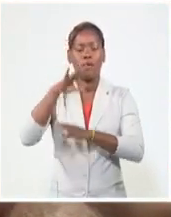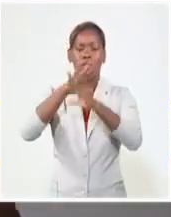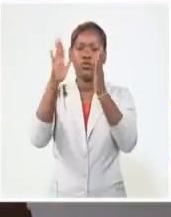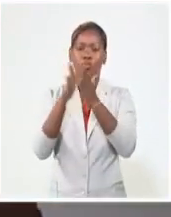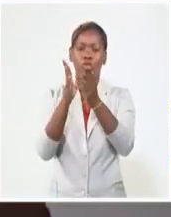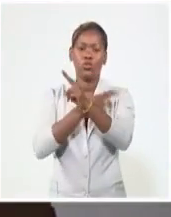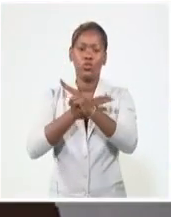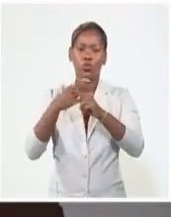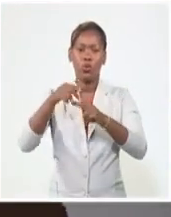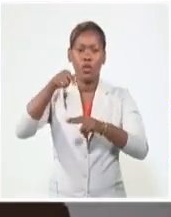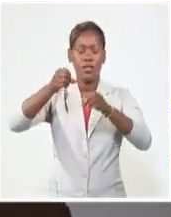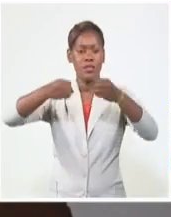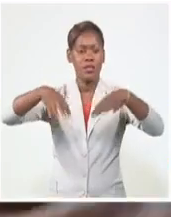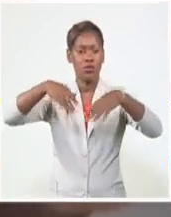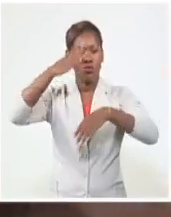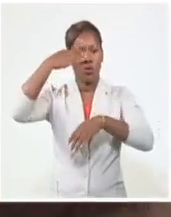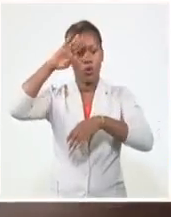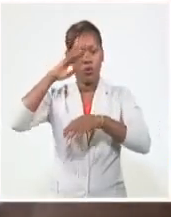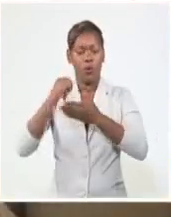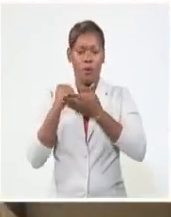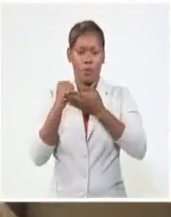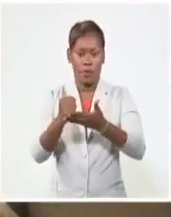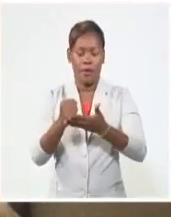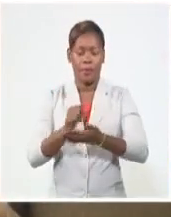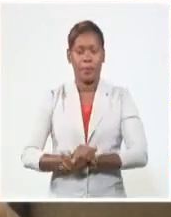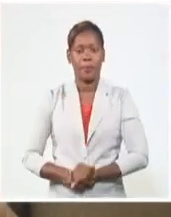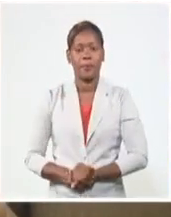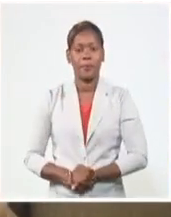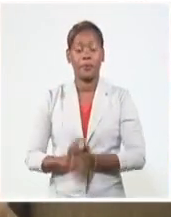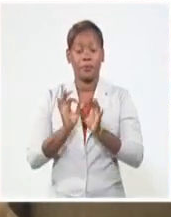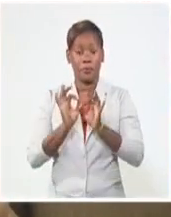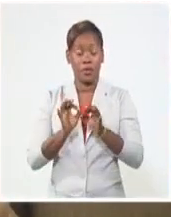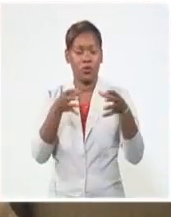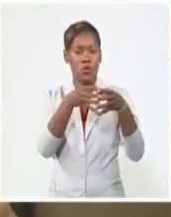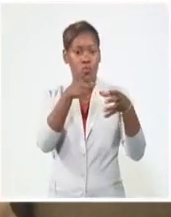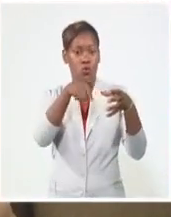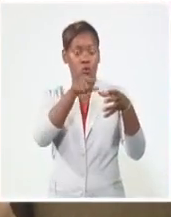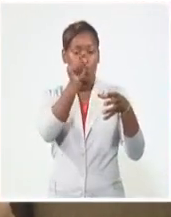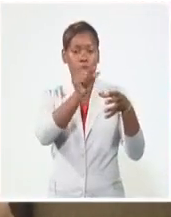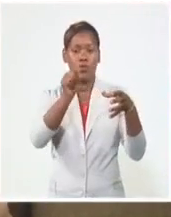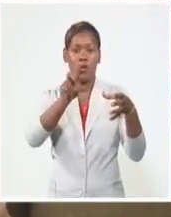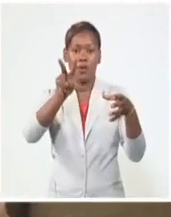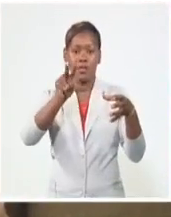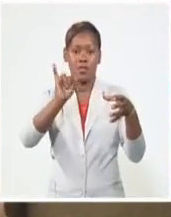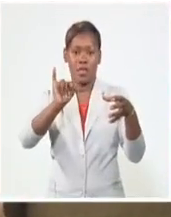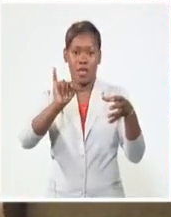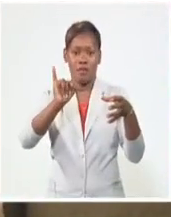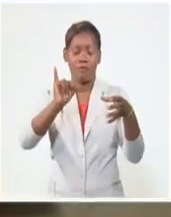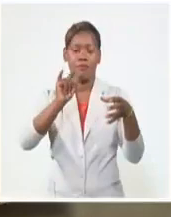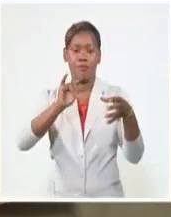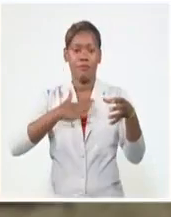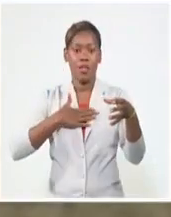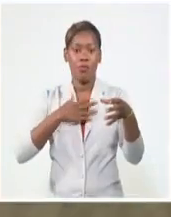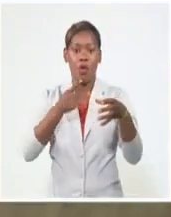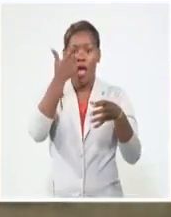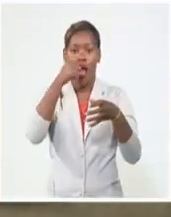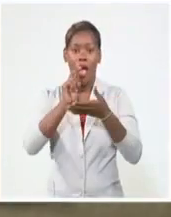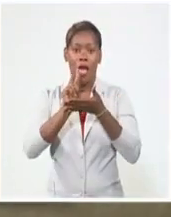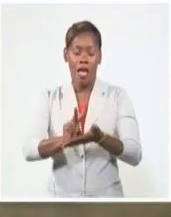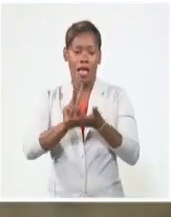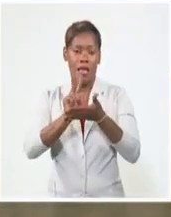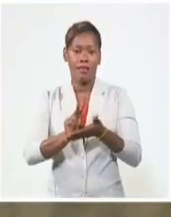del país y apoyar a la revolución cubana. Estos 26 activistas admiran el legado de Fidel y